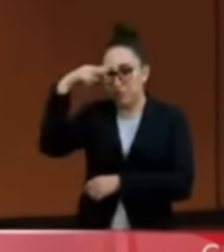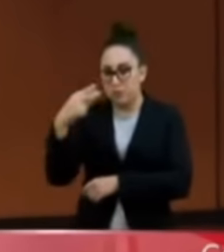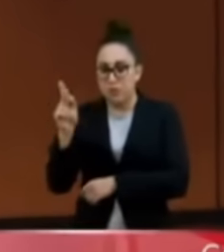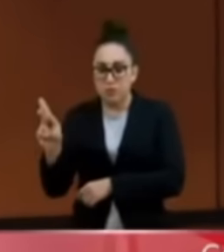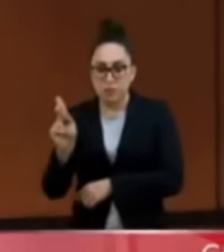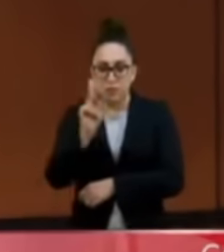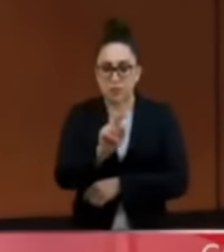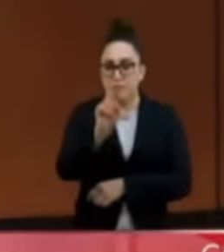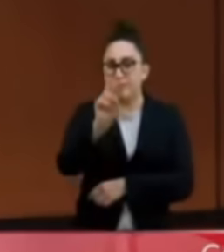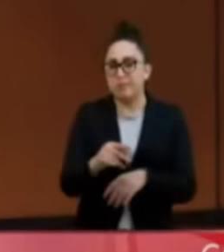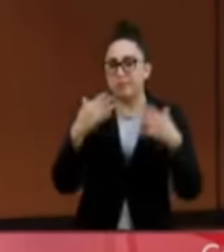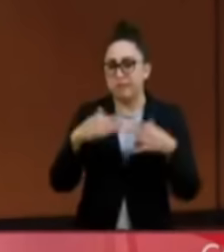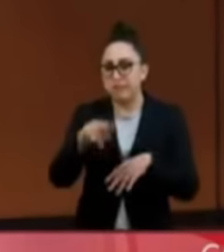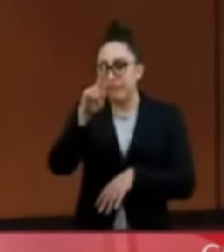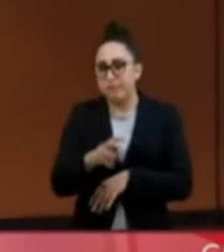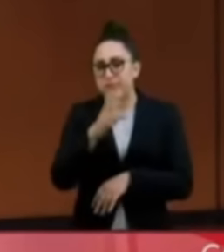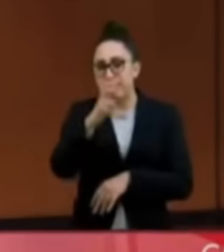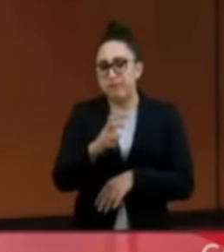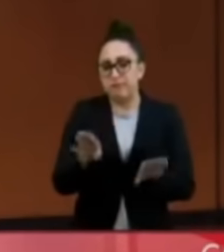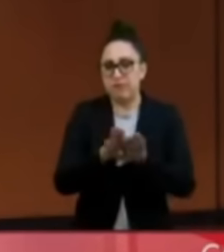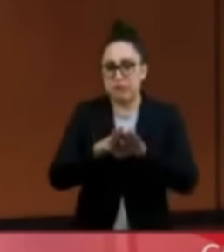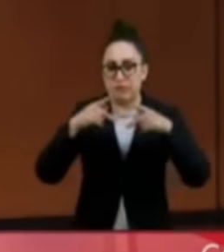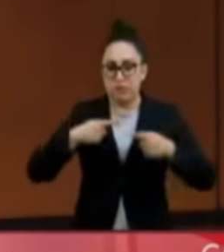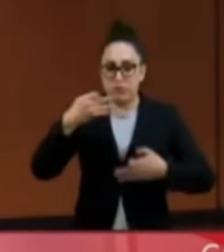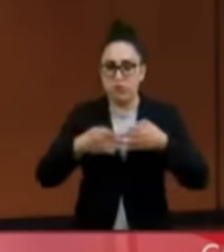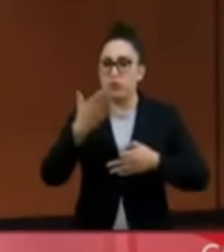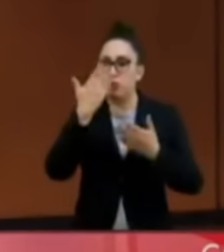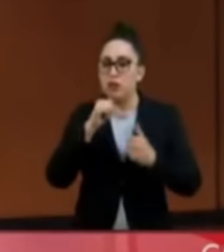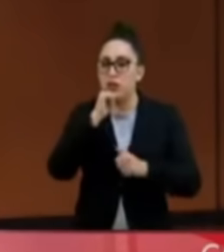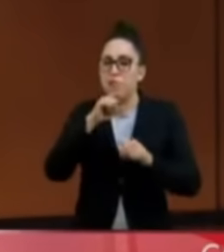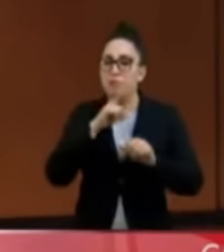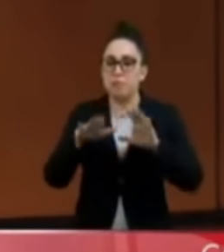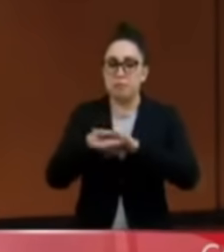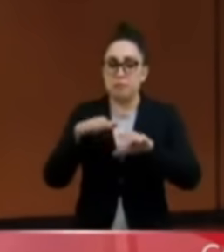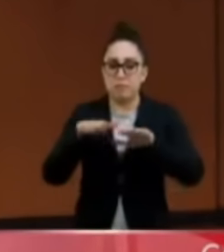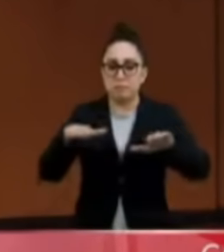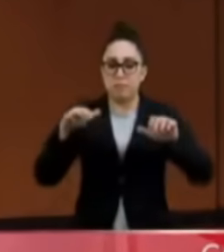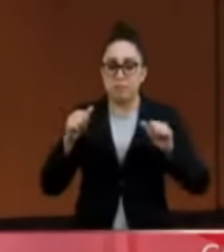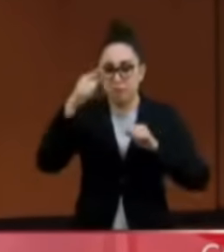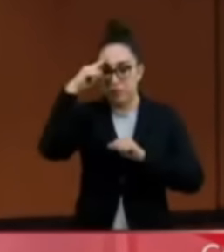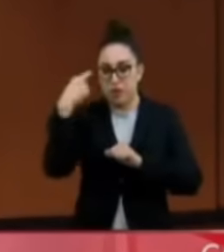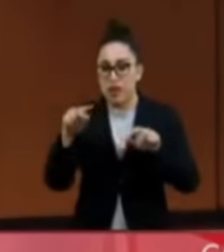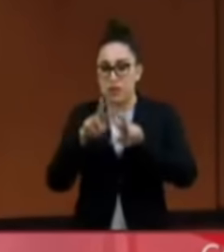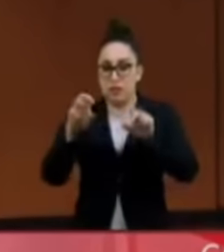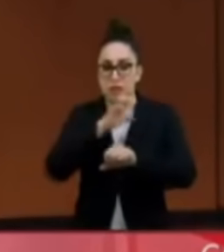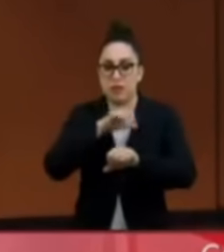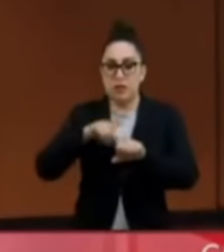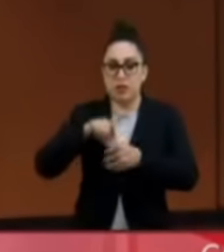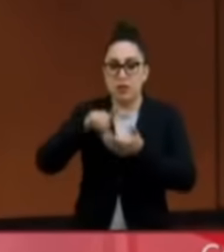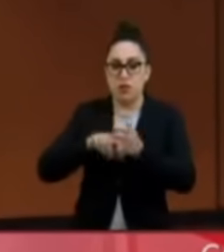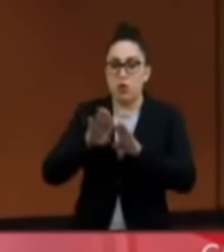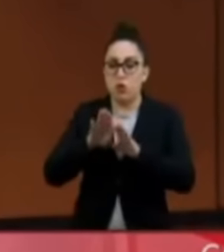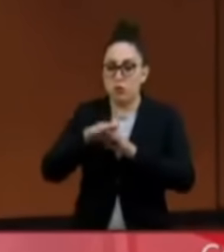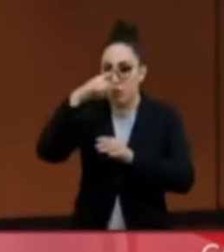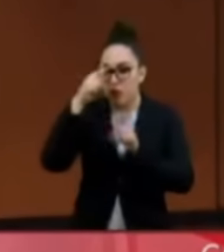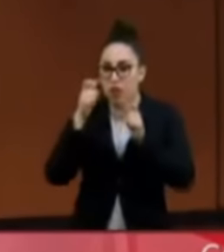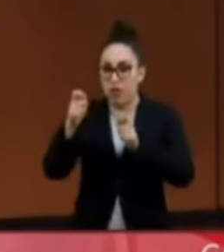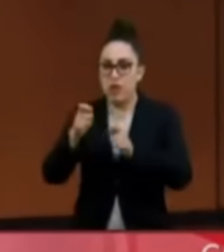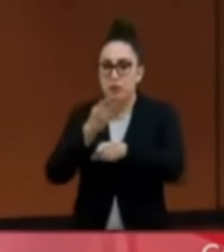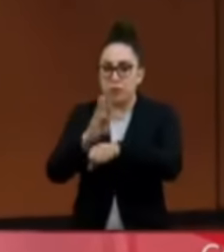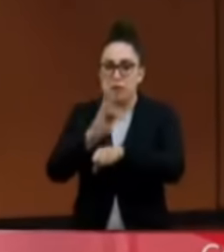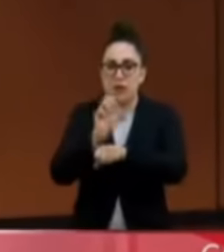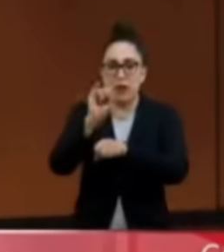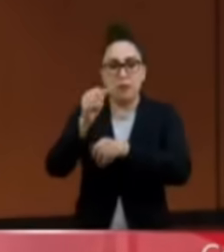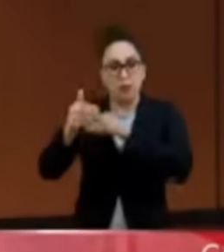funesto y pernicioso para la imparcialidad de los jueces, que posterga la justicia de los casos concretos a la consecución de ascensos, que la mayoría de las